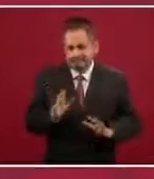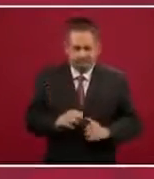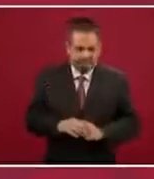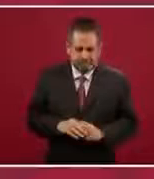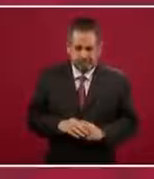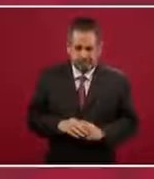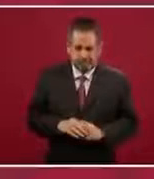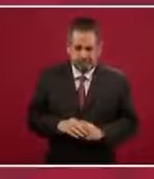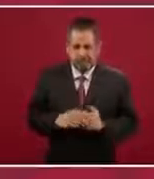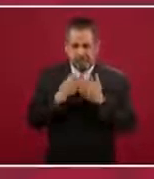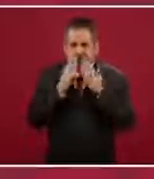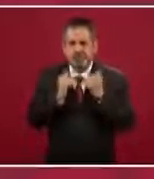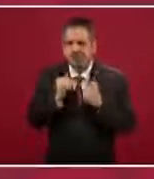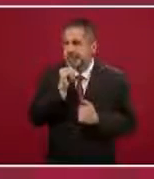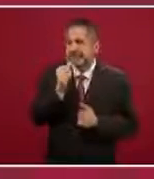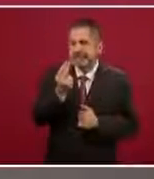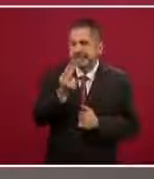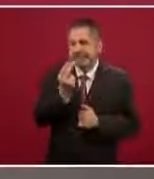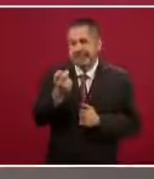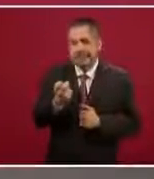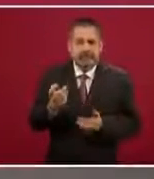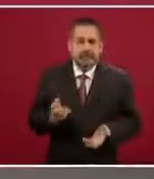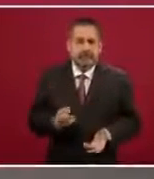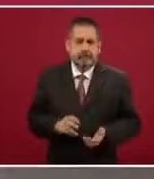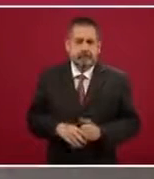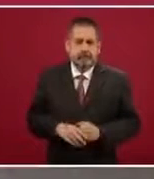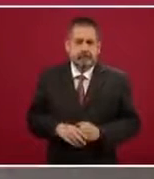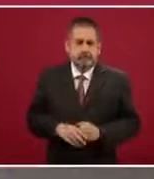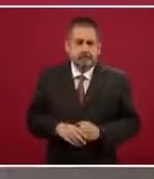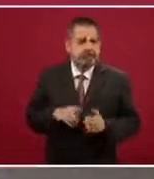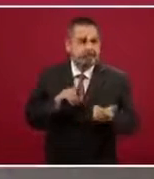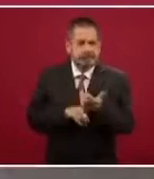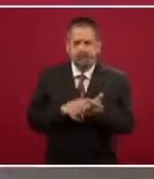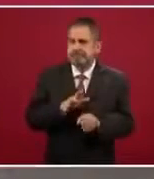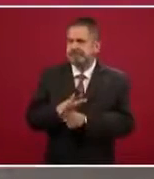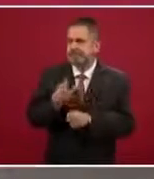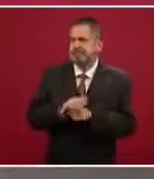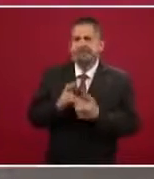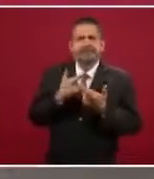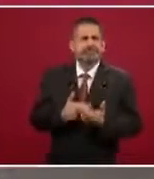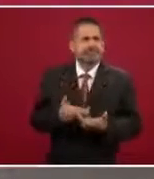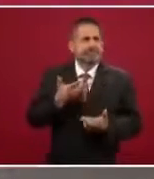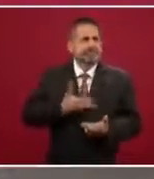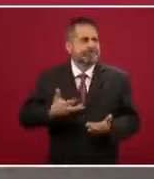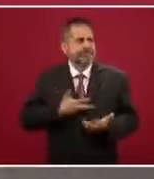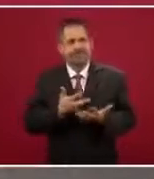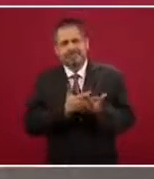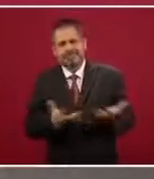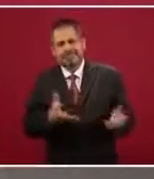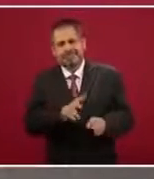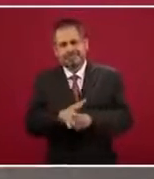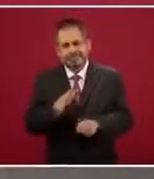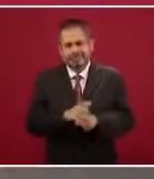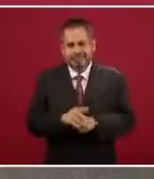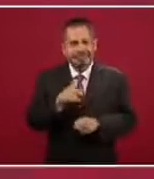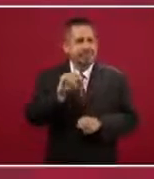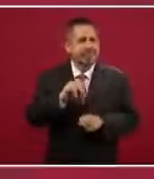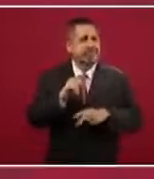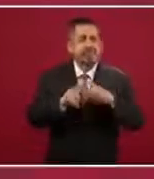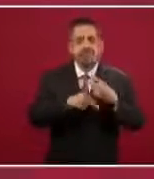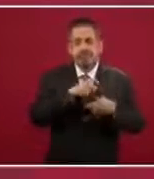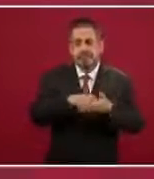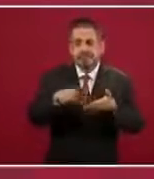No tenemos necesidad. Hay productos suficientes. No va a haber